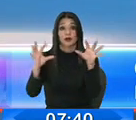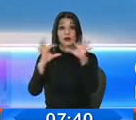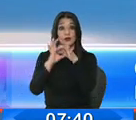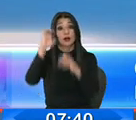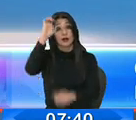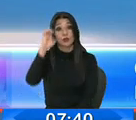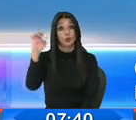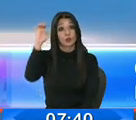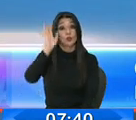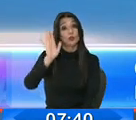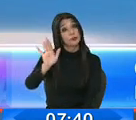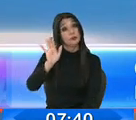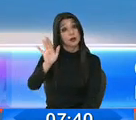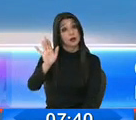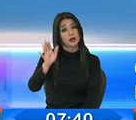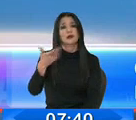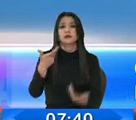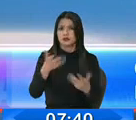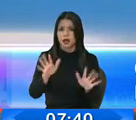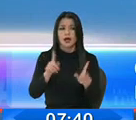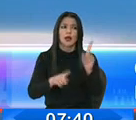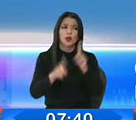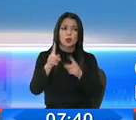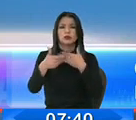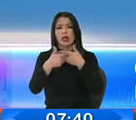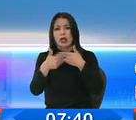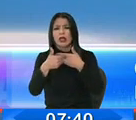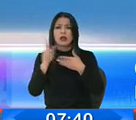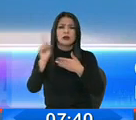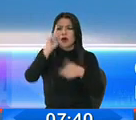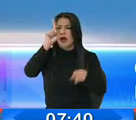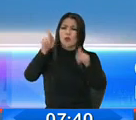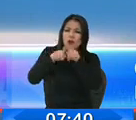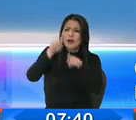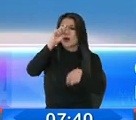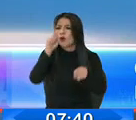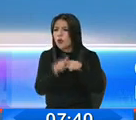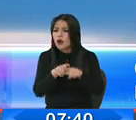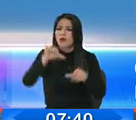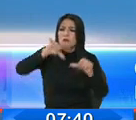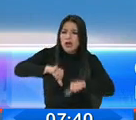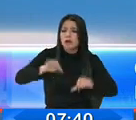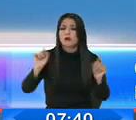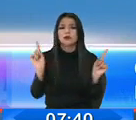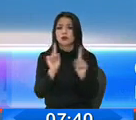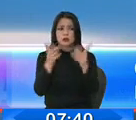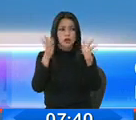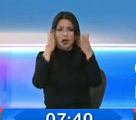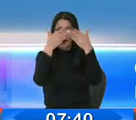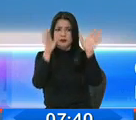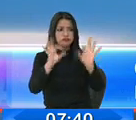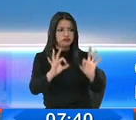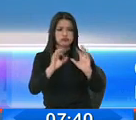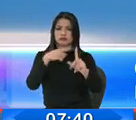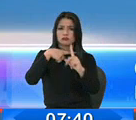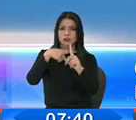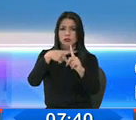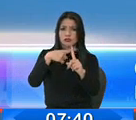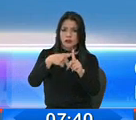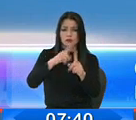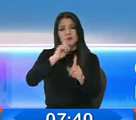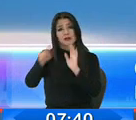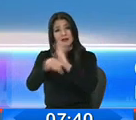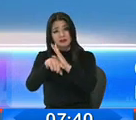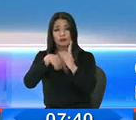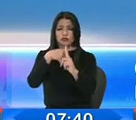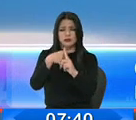logrado de alguna manera romper ese mito que existía de que los acuerdos comerciales per se son malos. Yo creo que no es blanco ni negro, sino que hay matices que hay